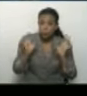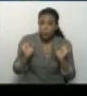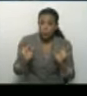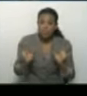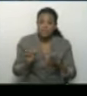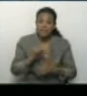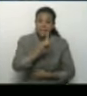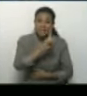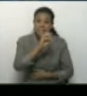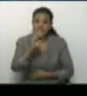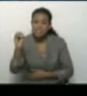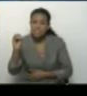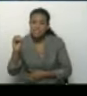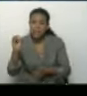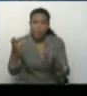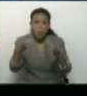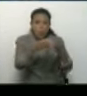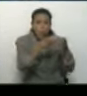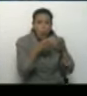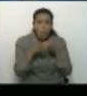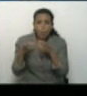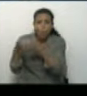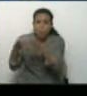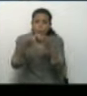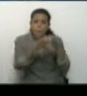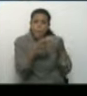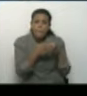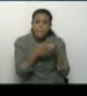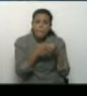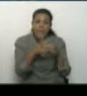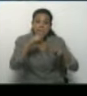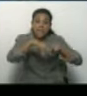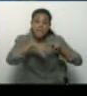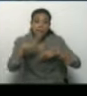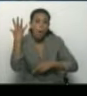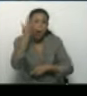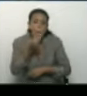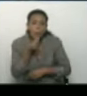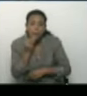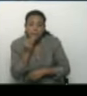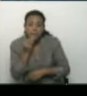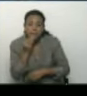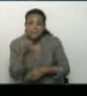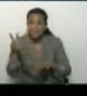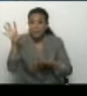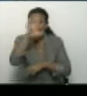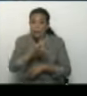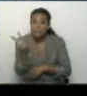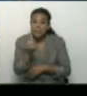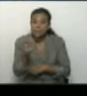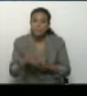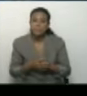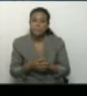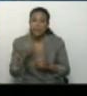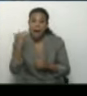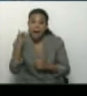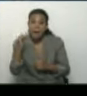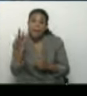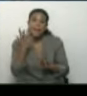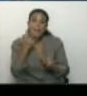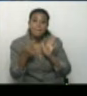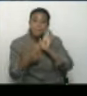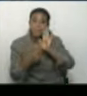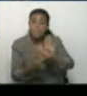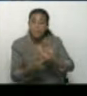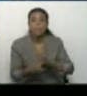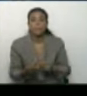100 núcleos robóticos para los niños y los jóvenes del país. Aquí tienen el mayor ejemplo,